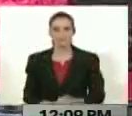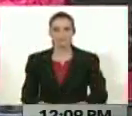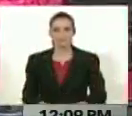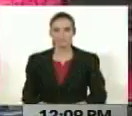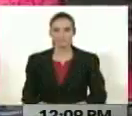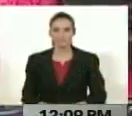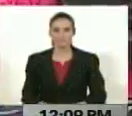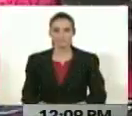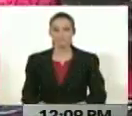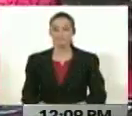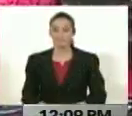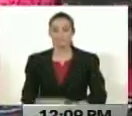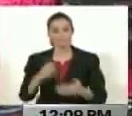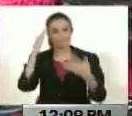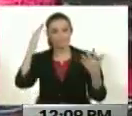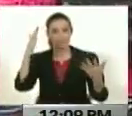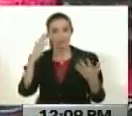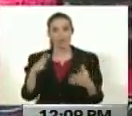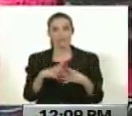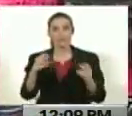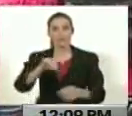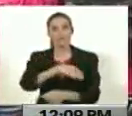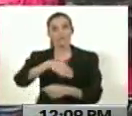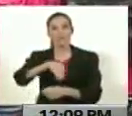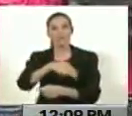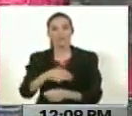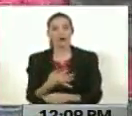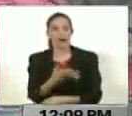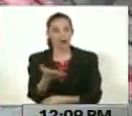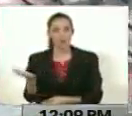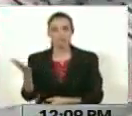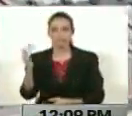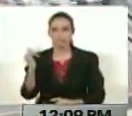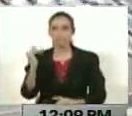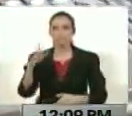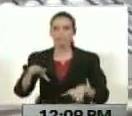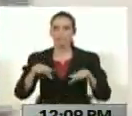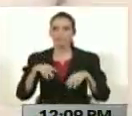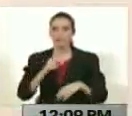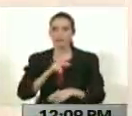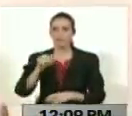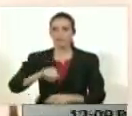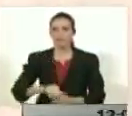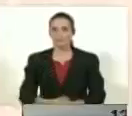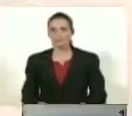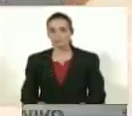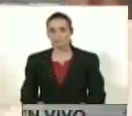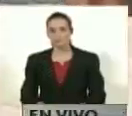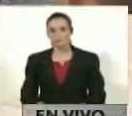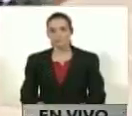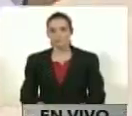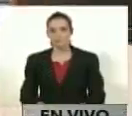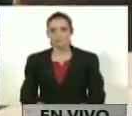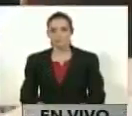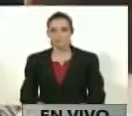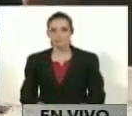Bueno, le doy un gran saludo a todos los músicos que están por aquí, que nos recibieron, ¿ah?